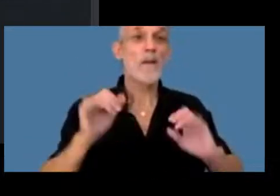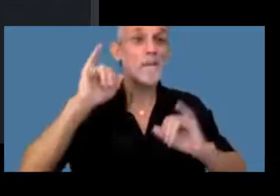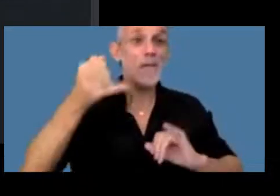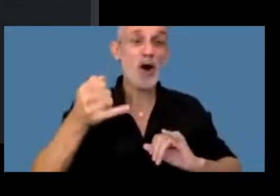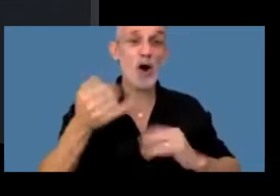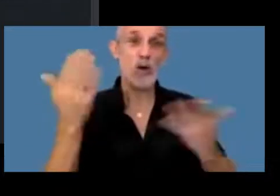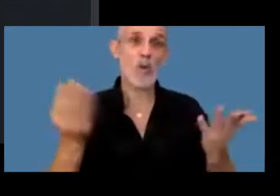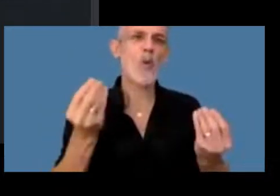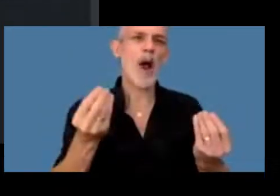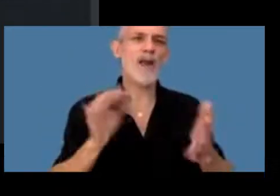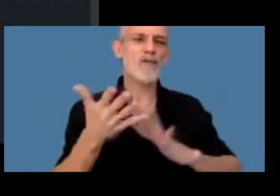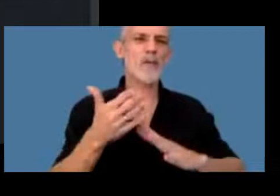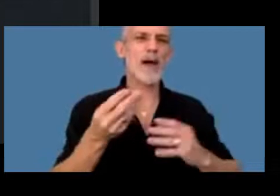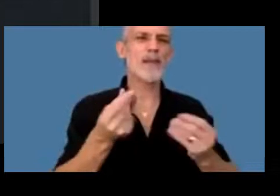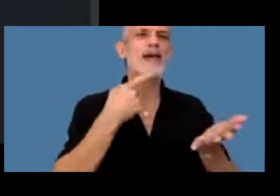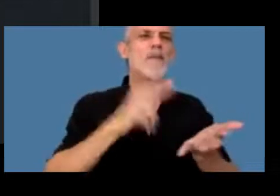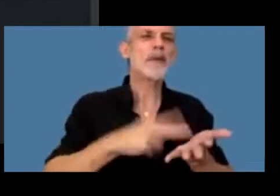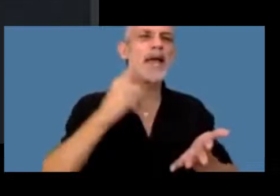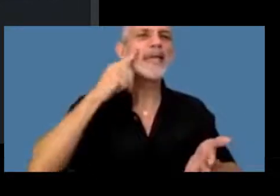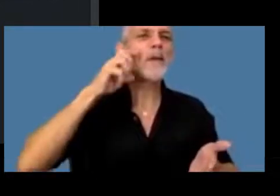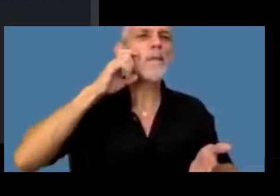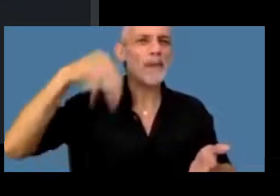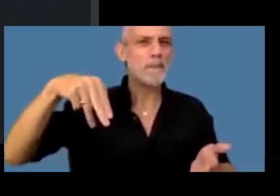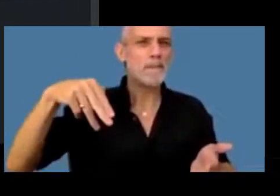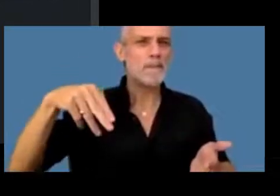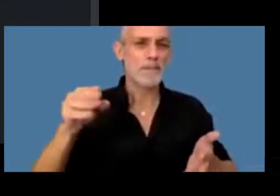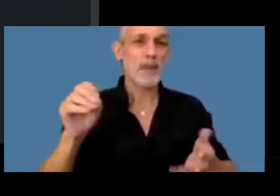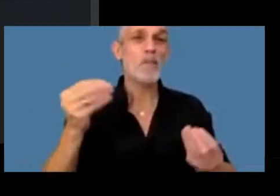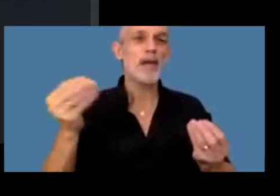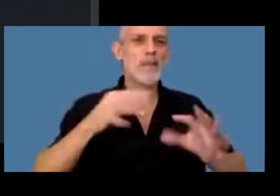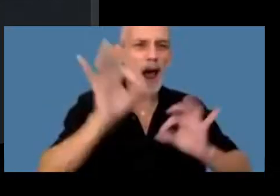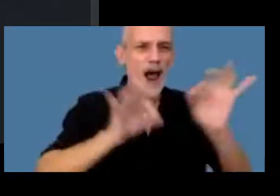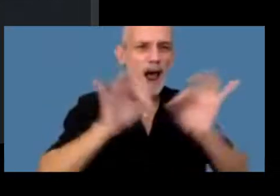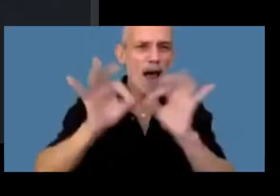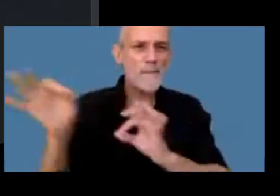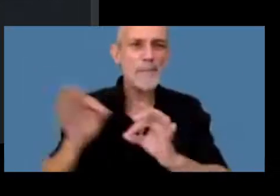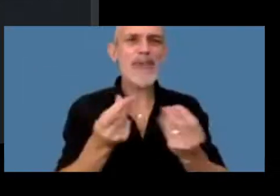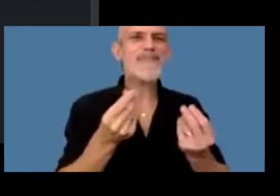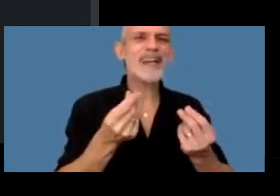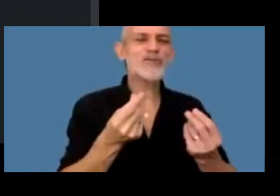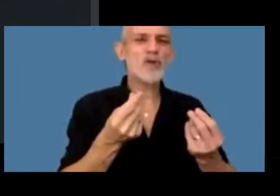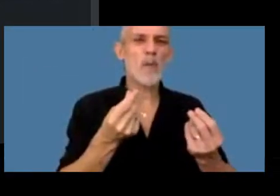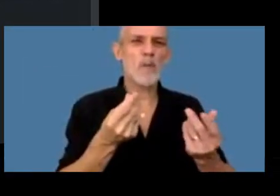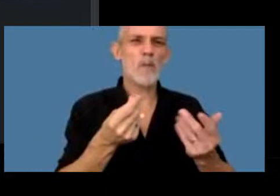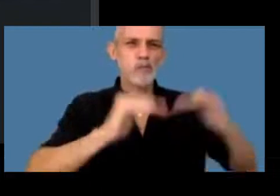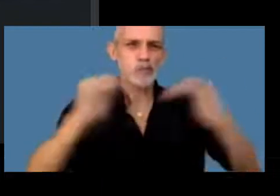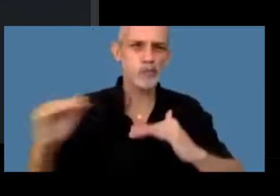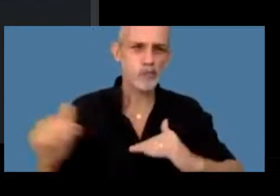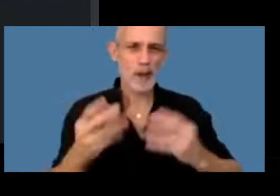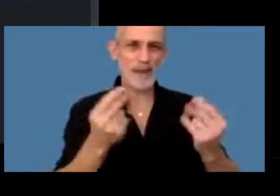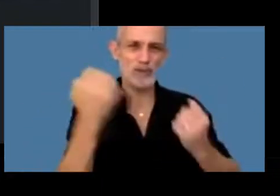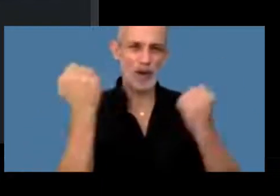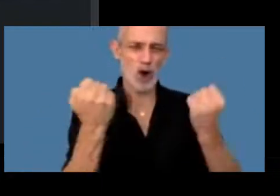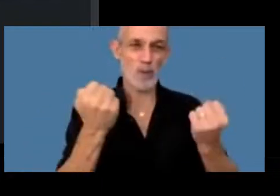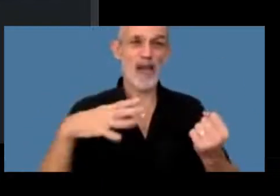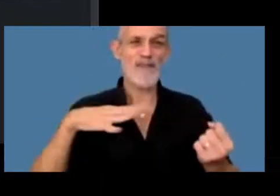la variación fiscal es el IPIM, porque es el que mide la variación promedio de los precios de la economía. La falta de estabilidad fiscal, fíjense que